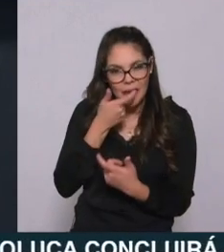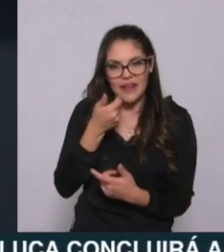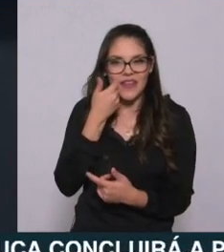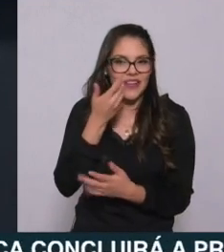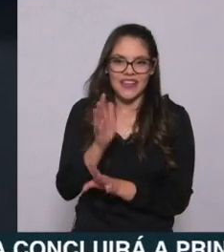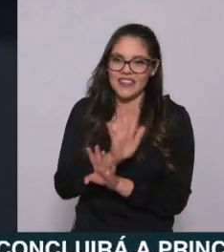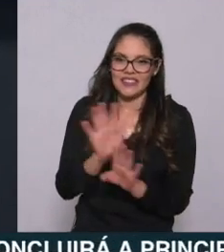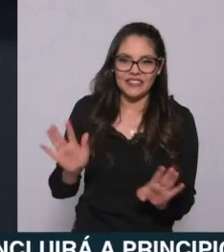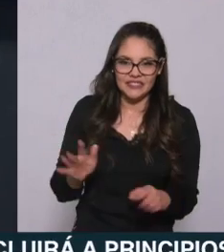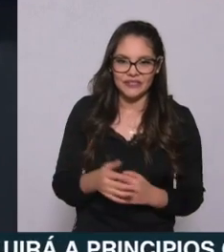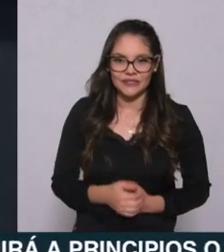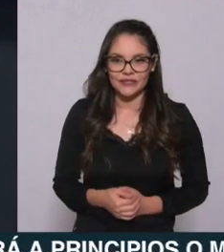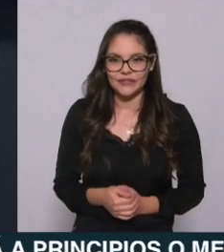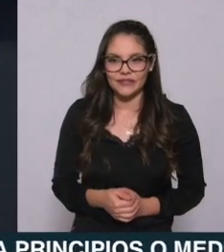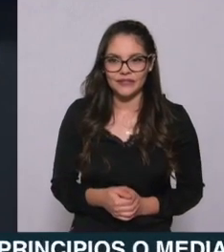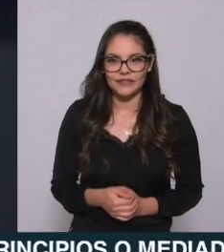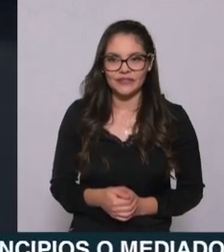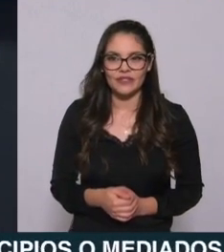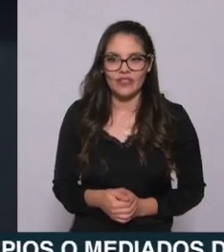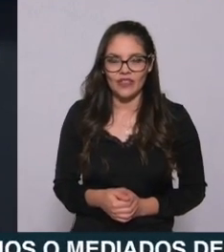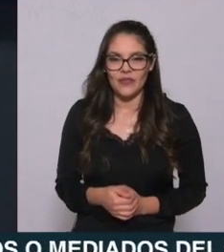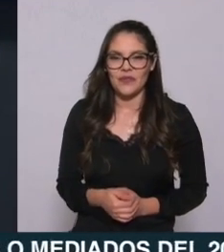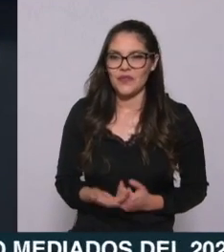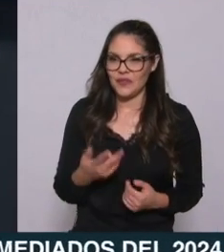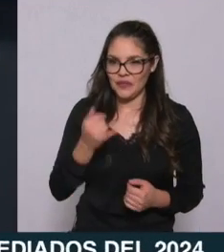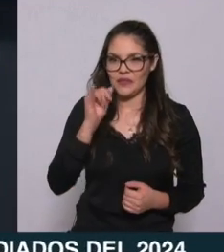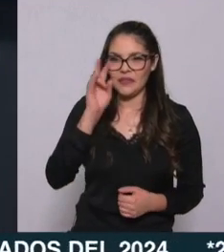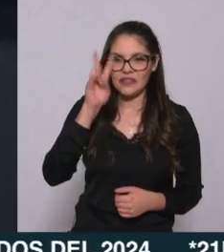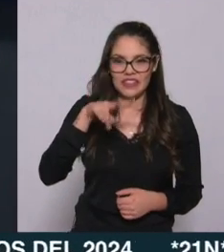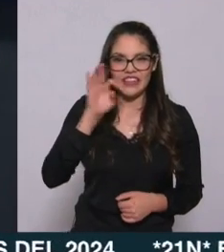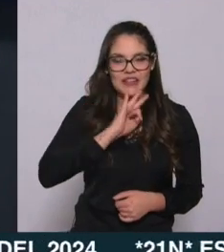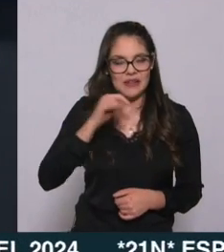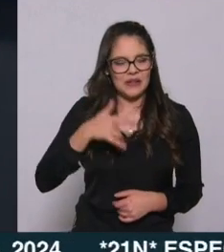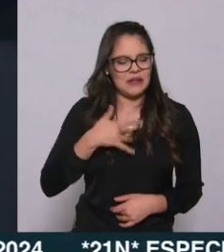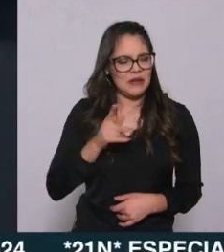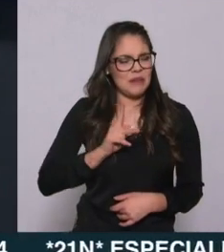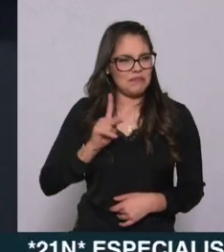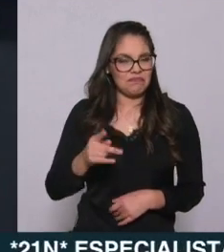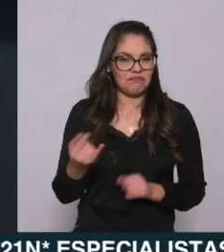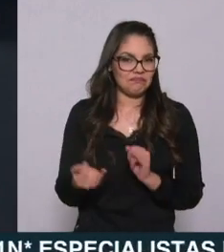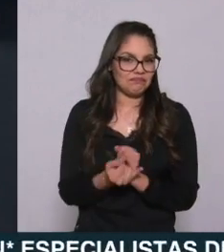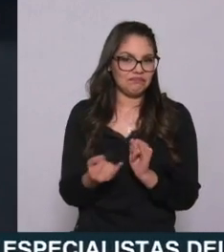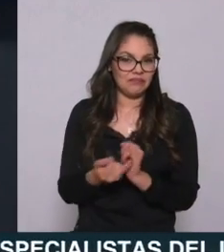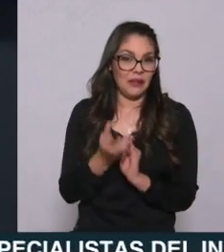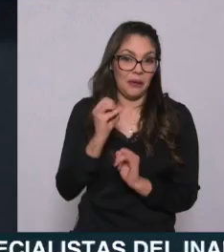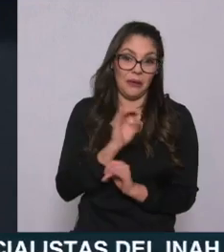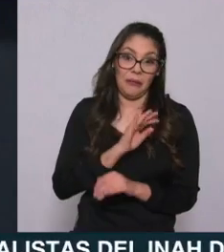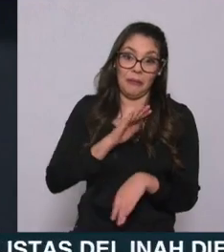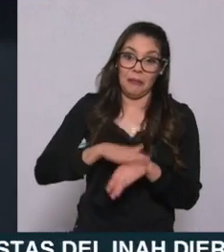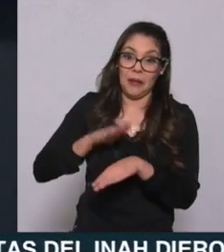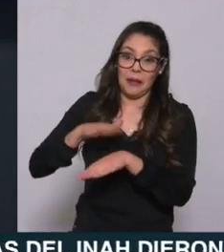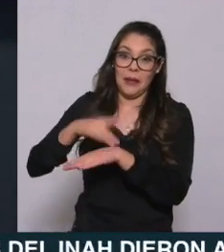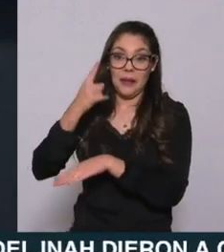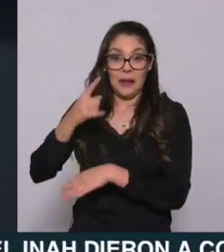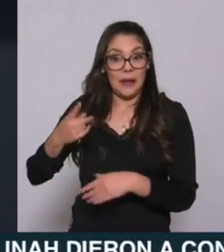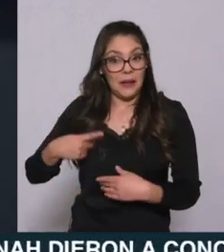ustedes prefieran. O de nosotros, ¿no, Feli? Pues sí, para sentirnos Sí, un así poquito es. identificados, ¿no? Seguramente a más de una nos ha